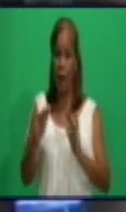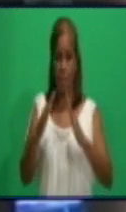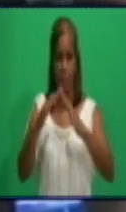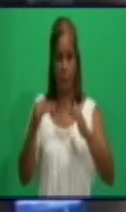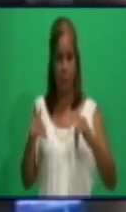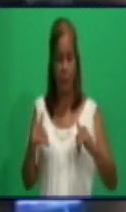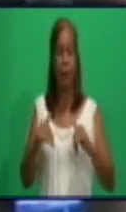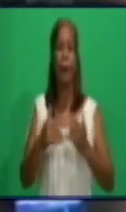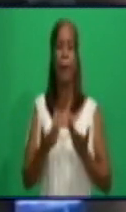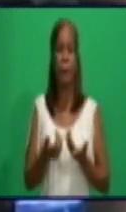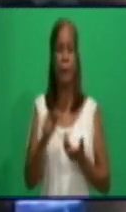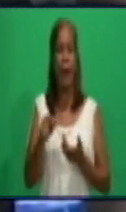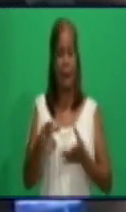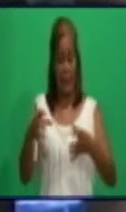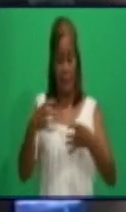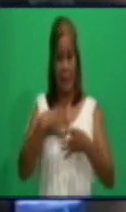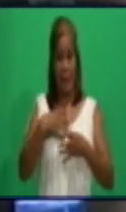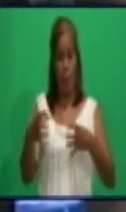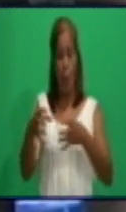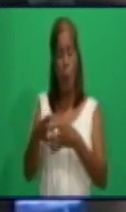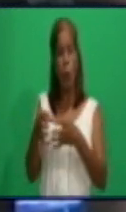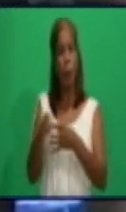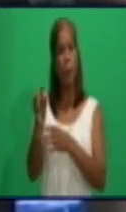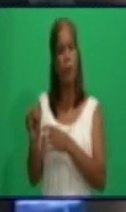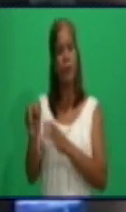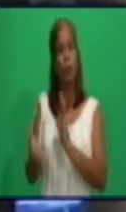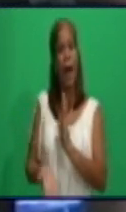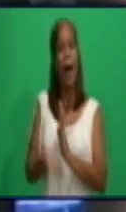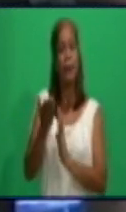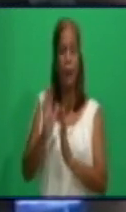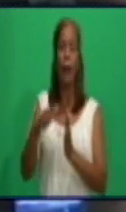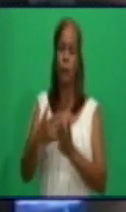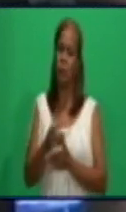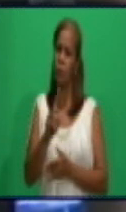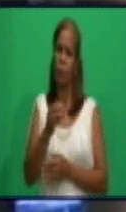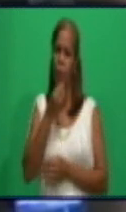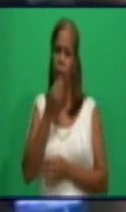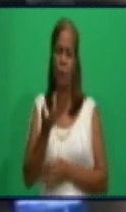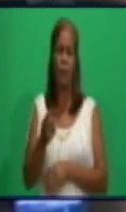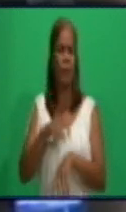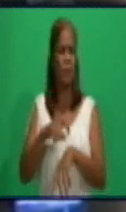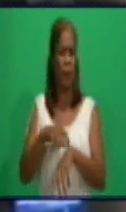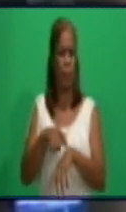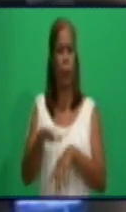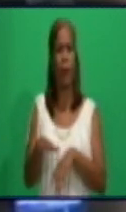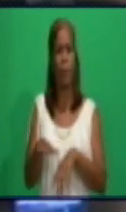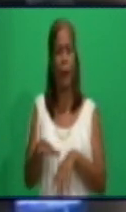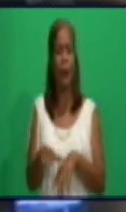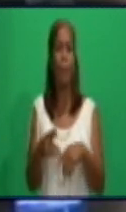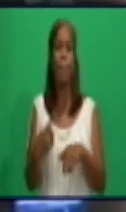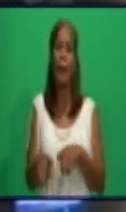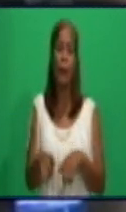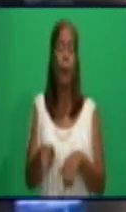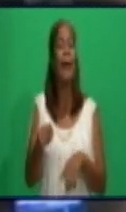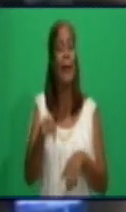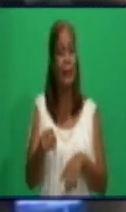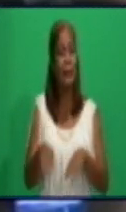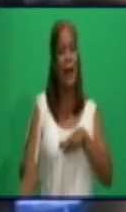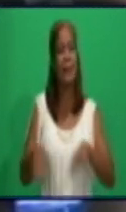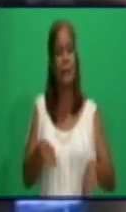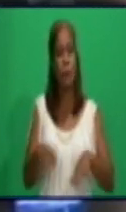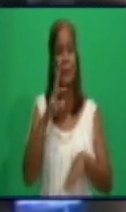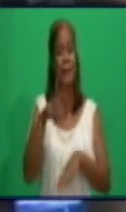ahí pueda generar quizás un tiempo de espera que no debe ser muy prolongado, pero es la opción que se está buscando